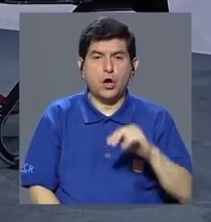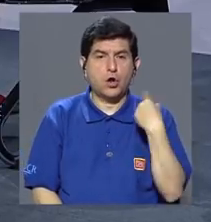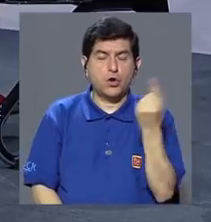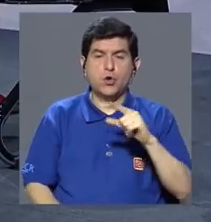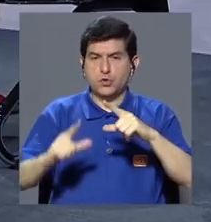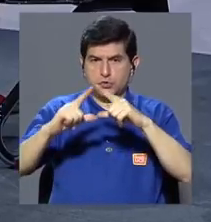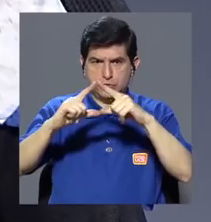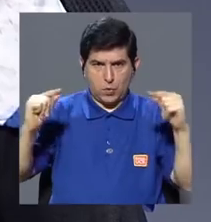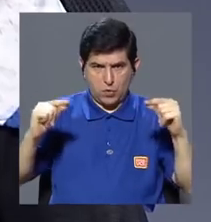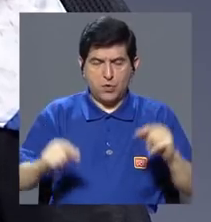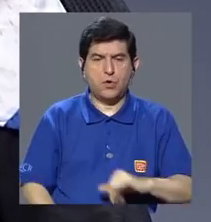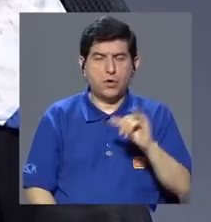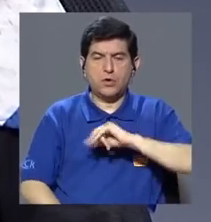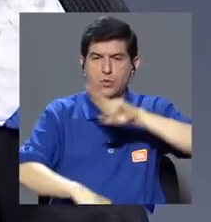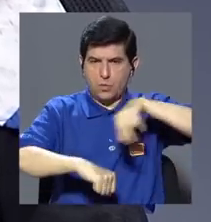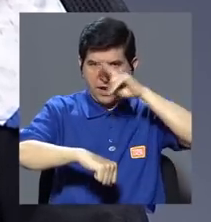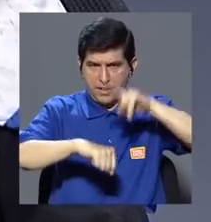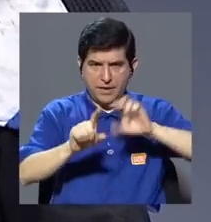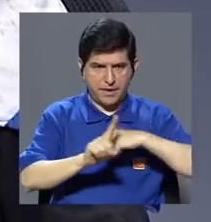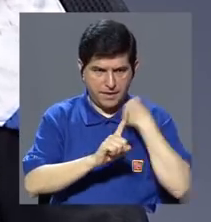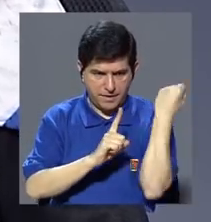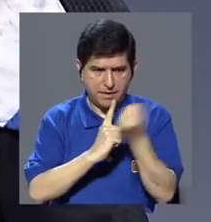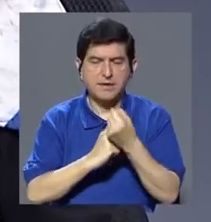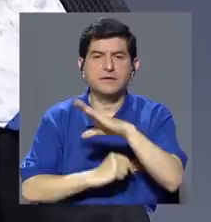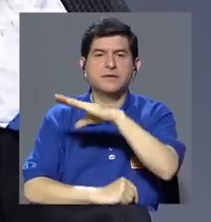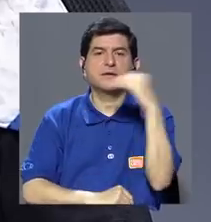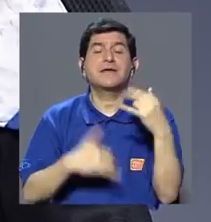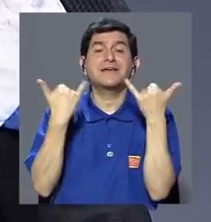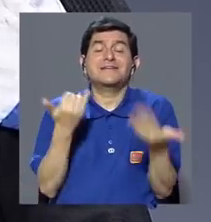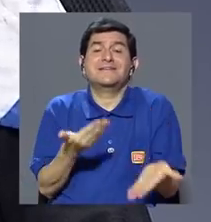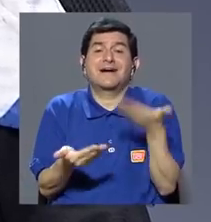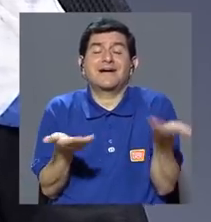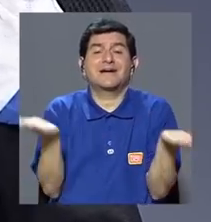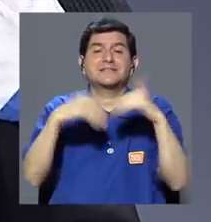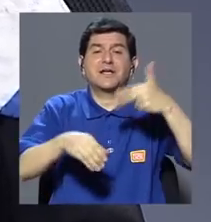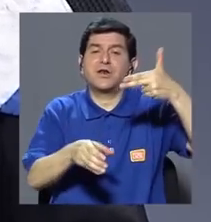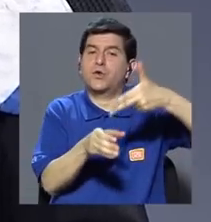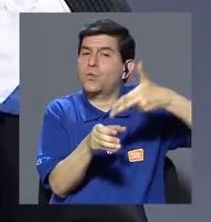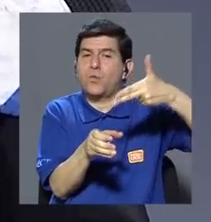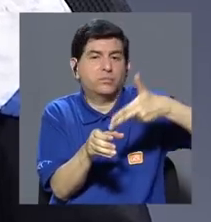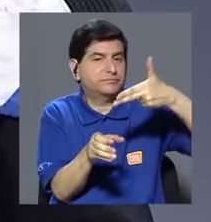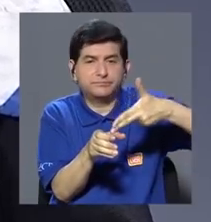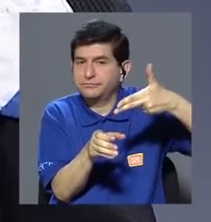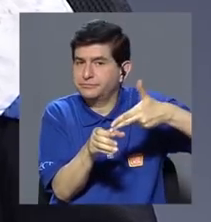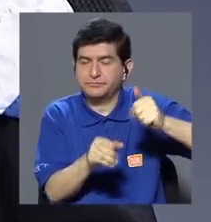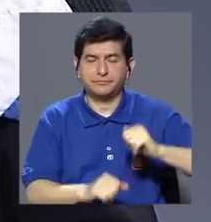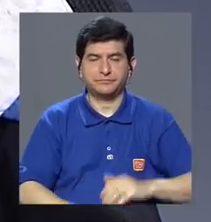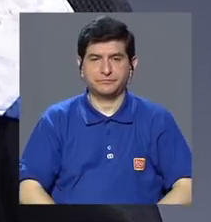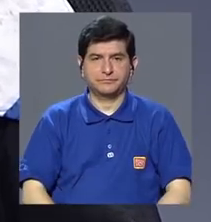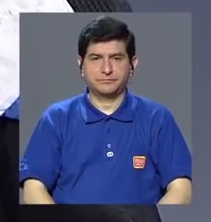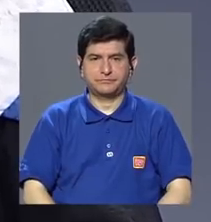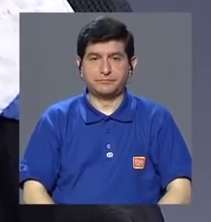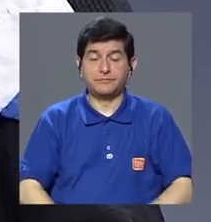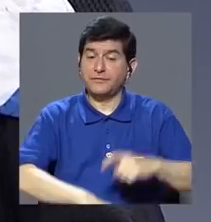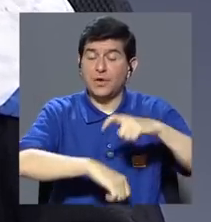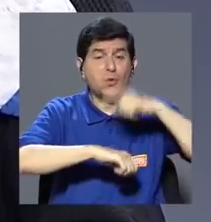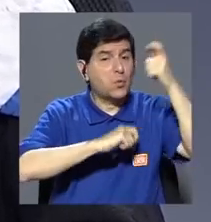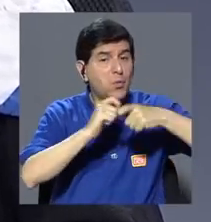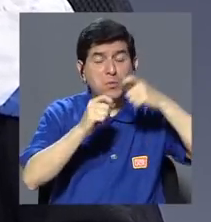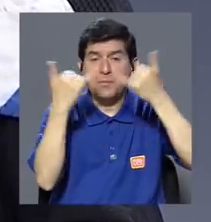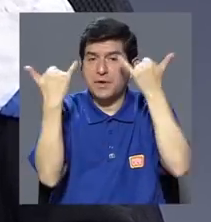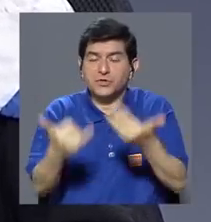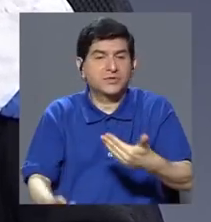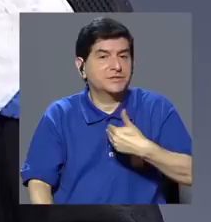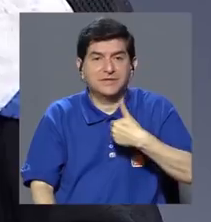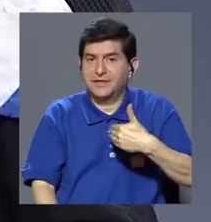nivel nacional y también ya casi no hay gasolina o sea va a llegar un momento donde ya no va a